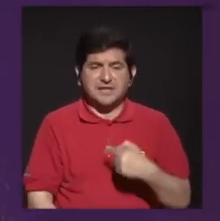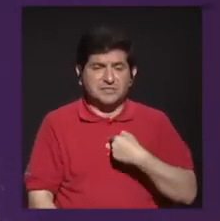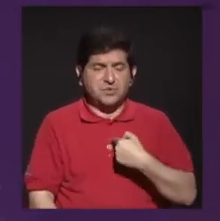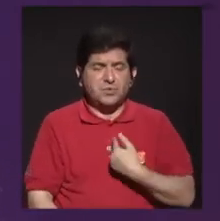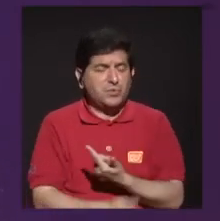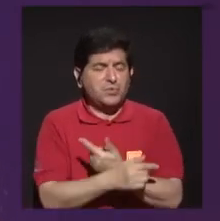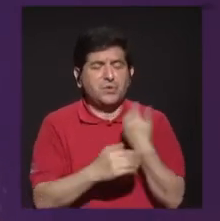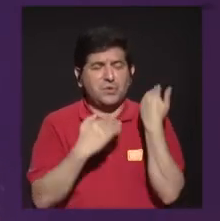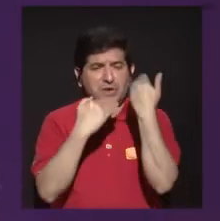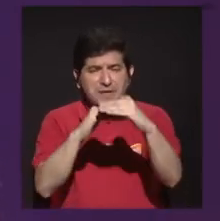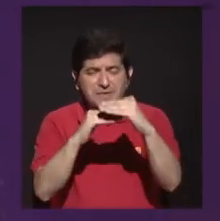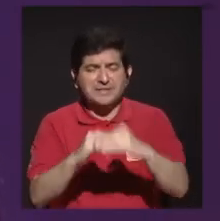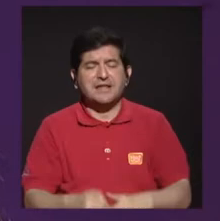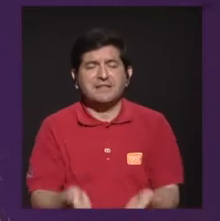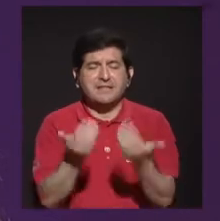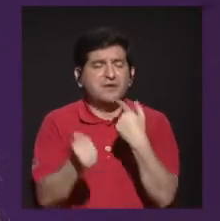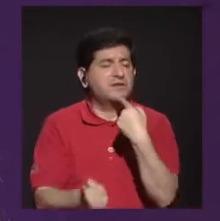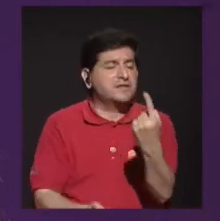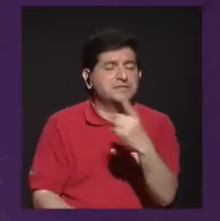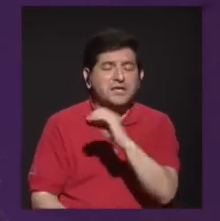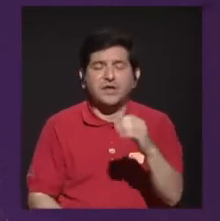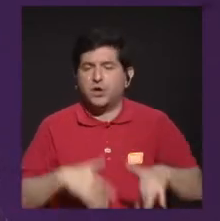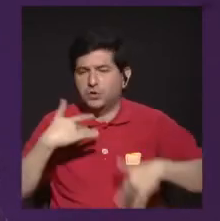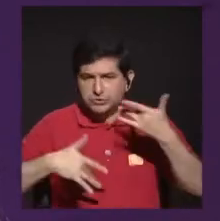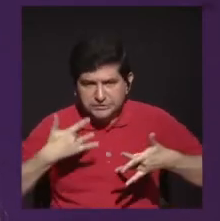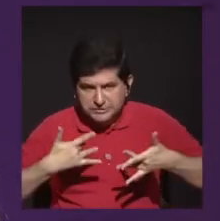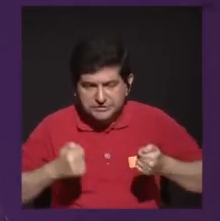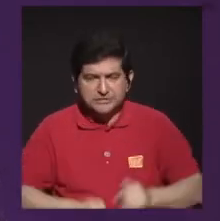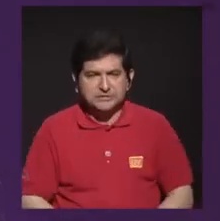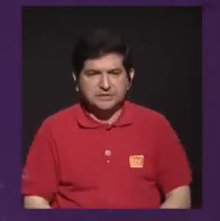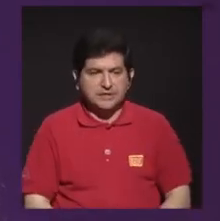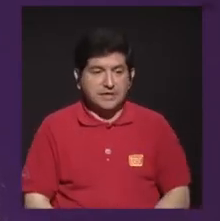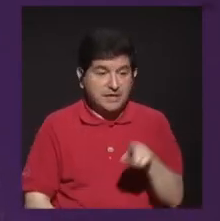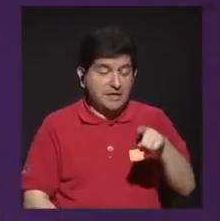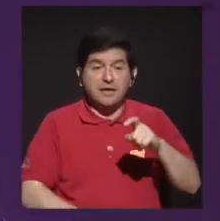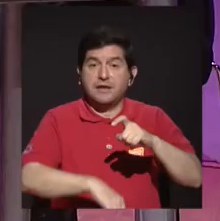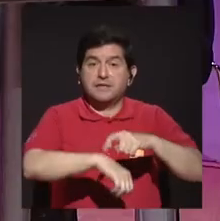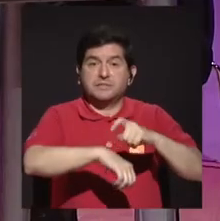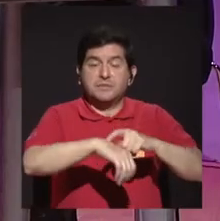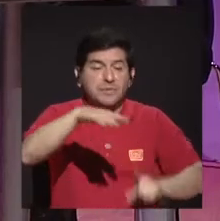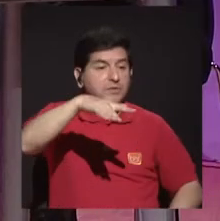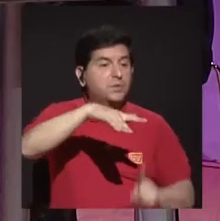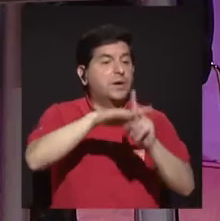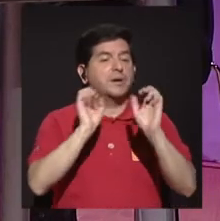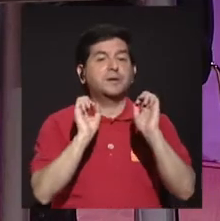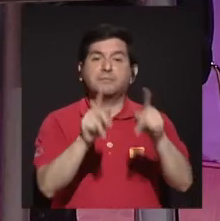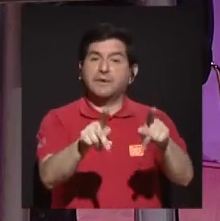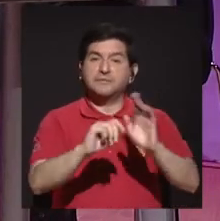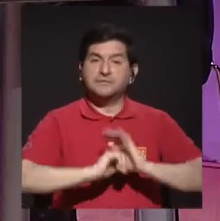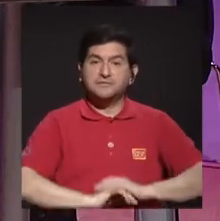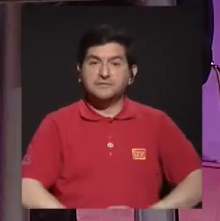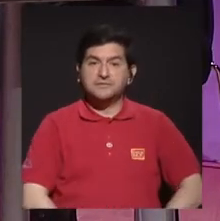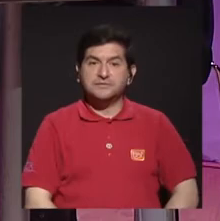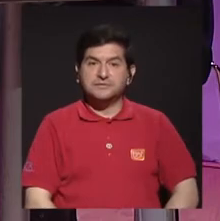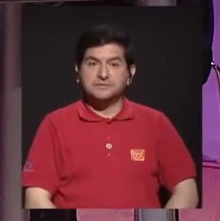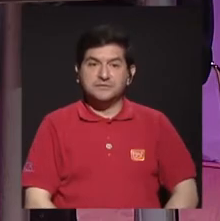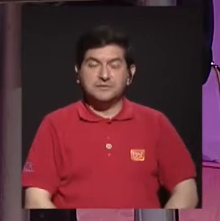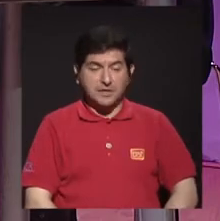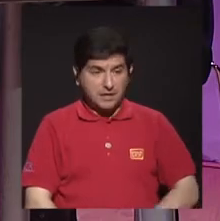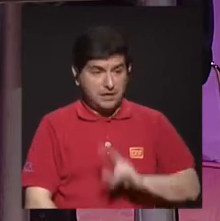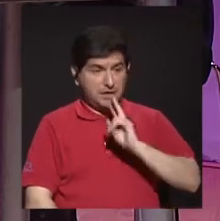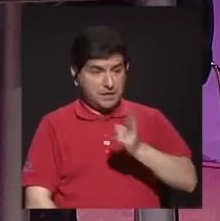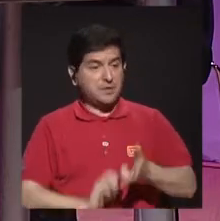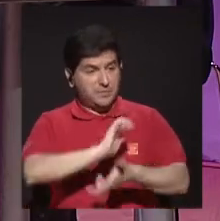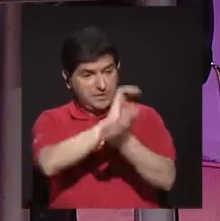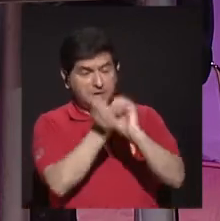siente y lo que quiera decir. Y entonces apareció esa oportunidad y de ahí se convirtió en una realidad